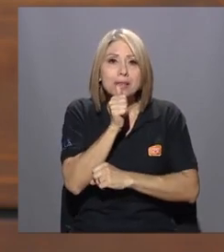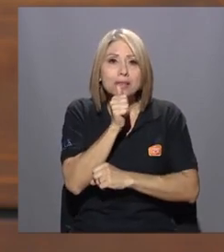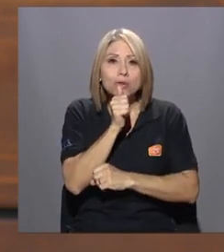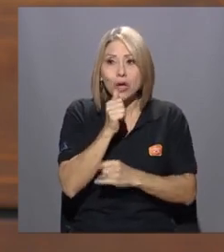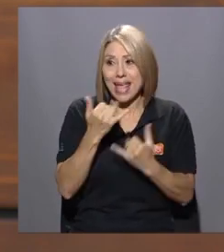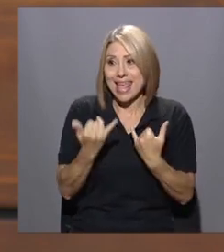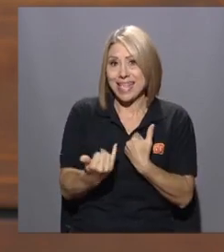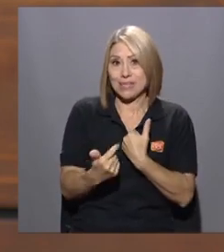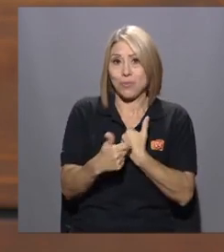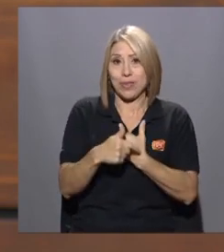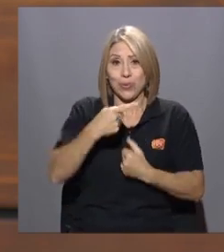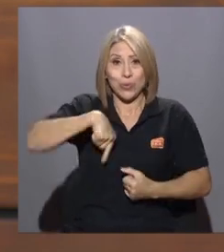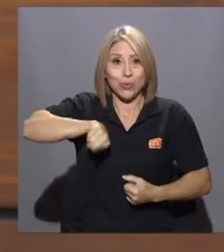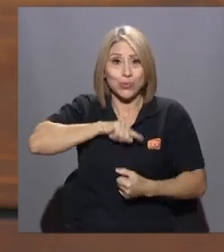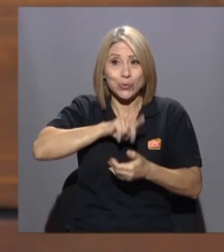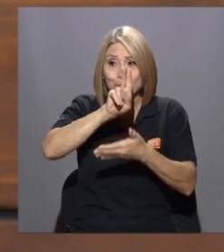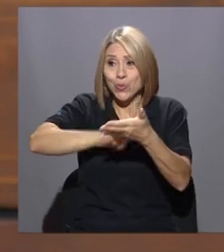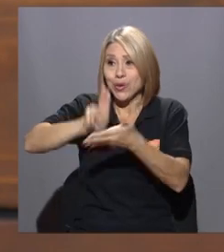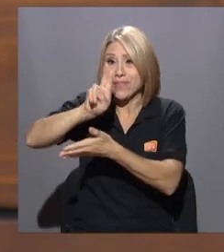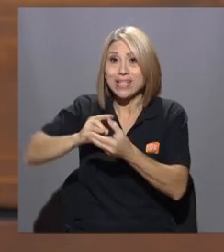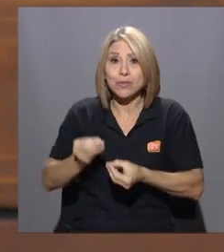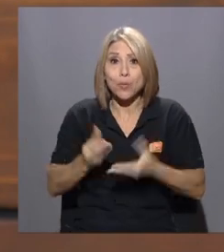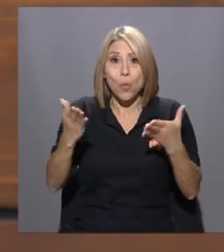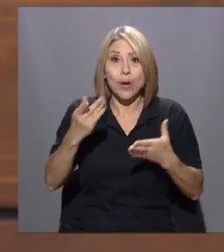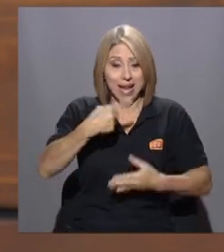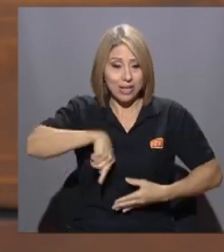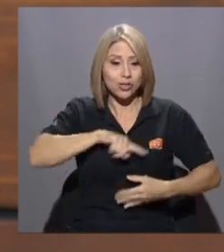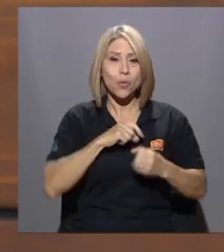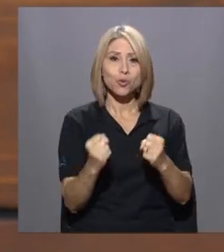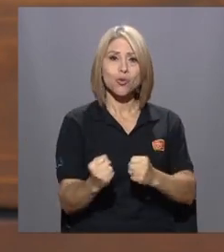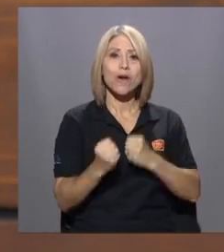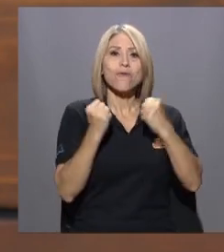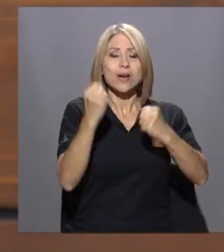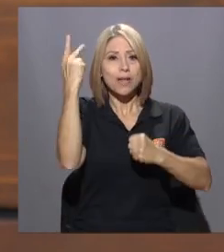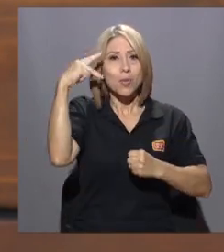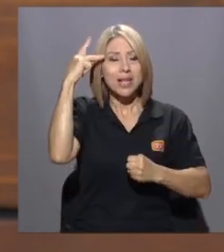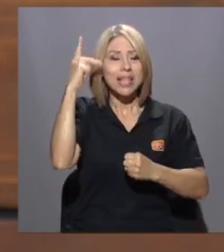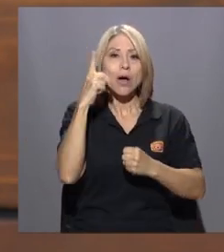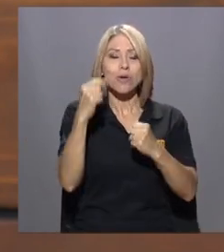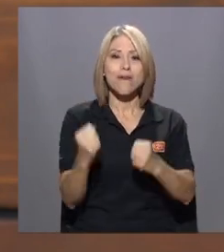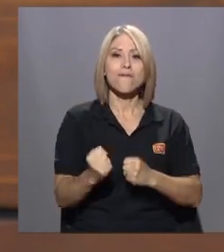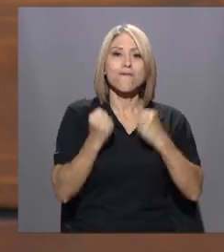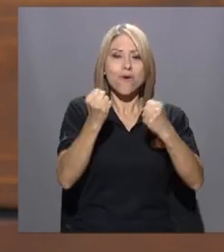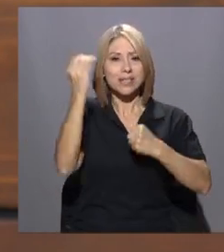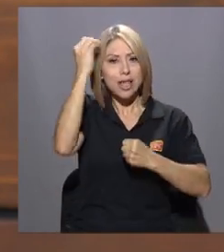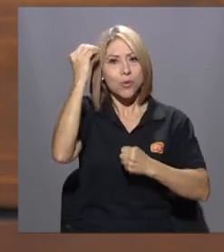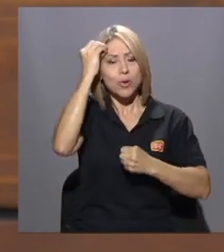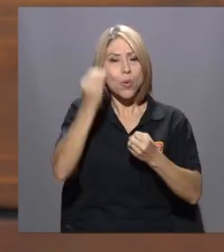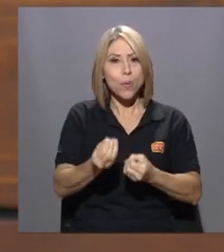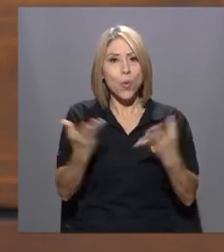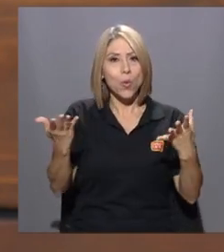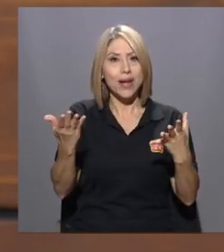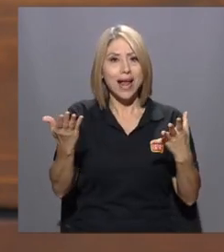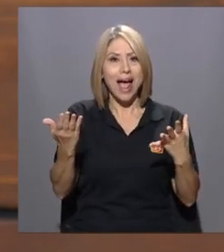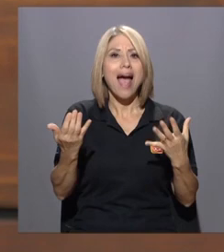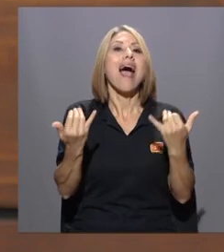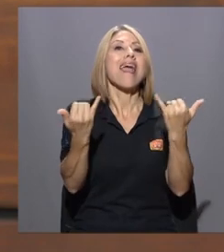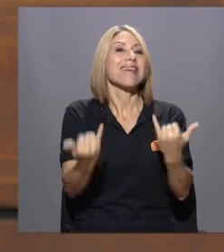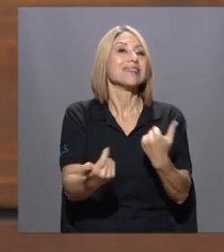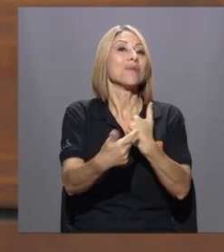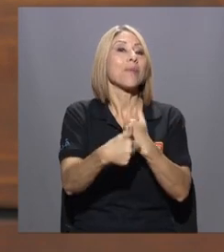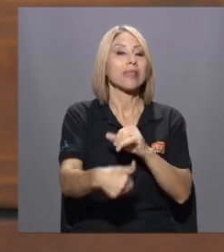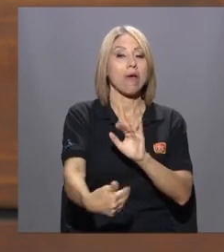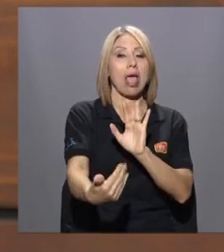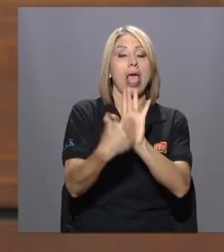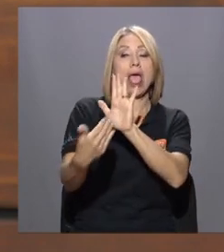públicas, que somos una fuerza política, somos una fuerza de opinión pública, somos atacadas con el